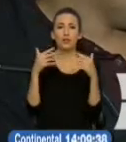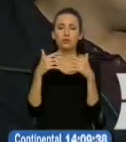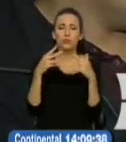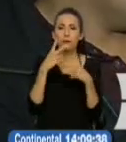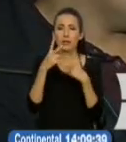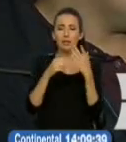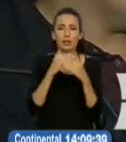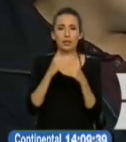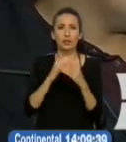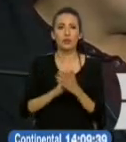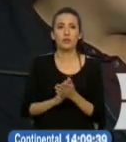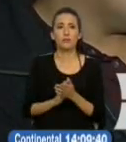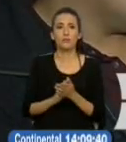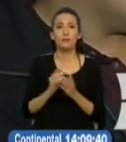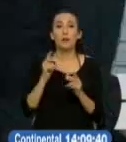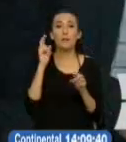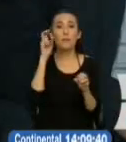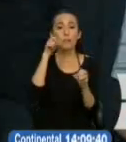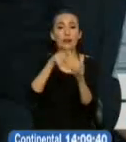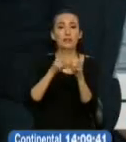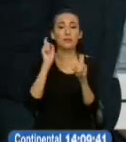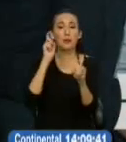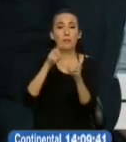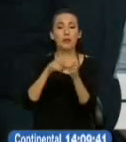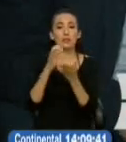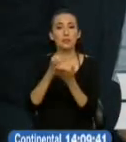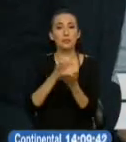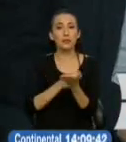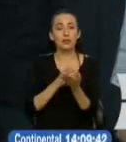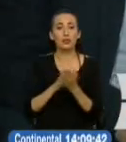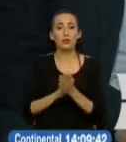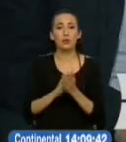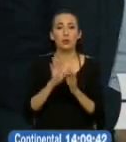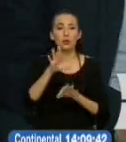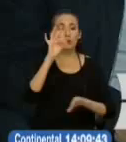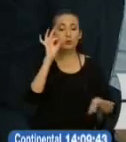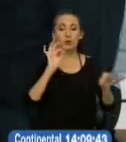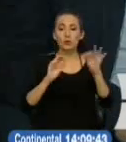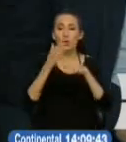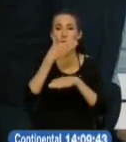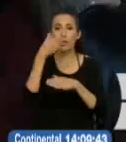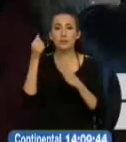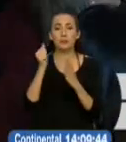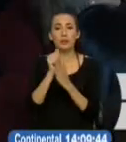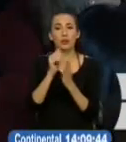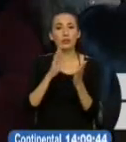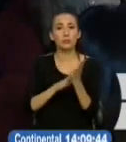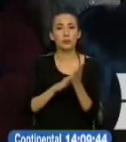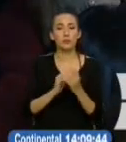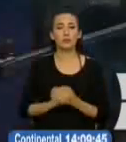plataforma CNT Play. Un comité de selección se va a encargar de escoger las mejores propuestas.